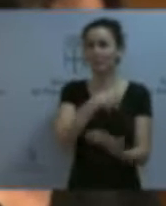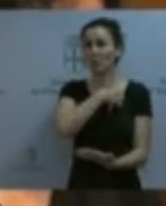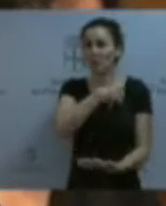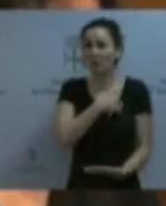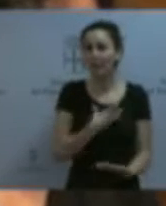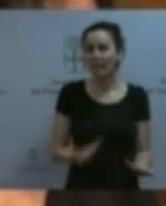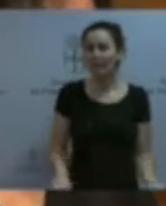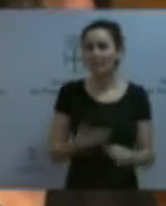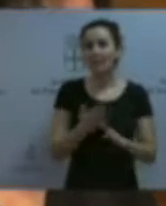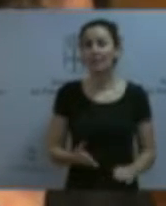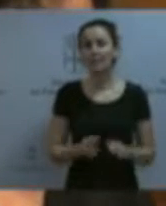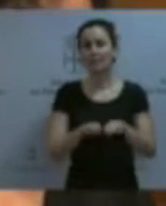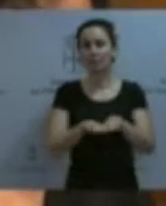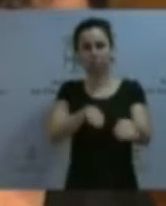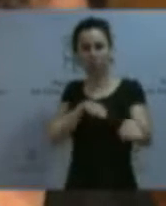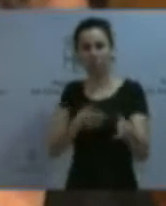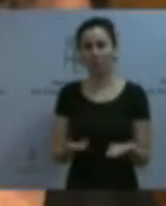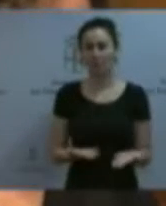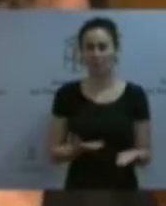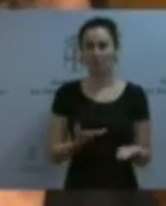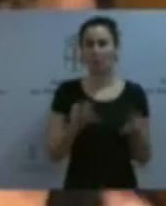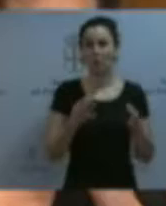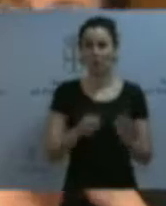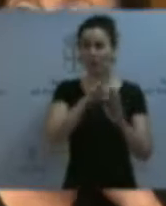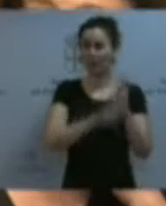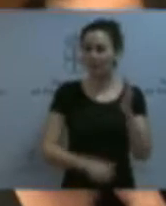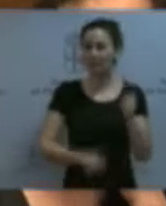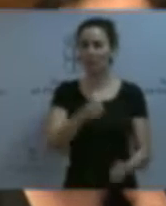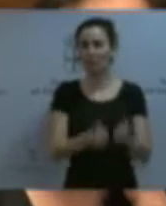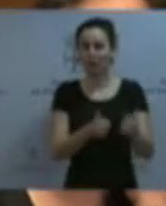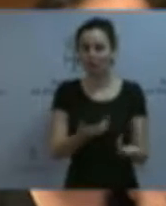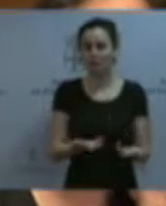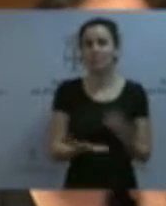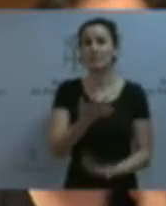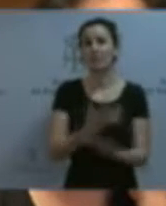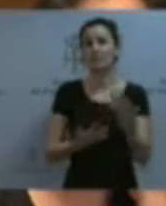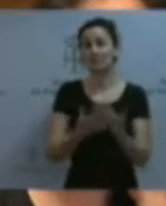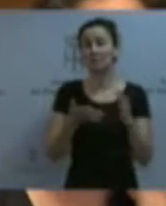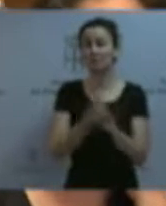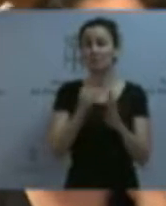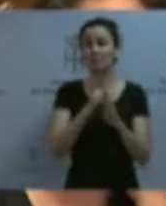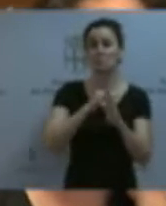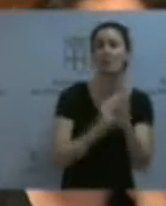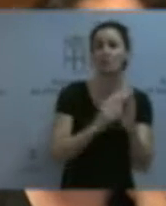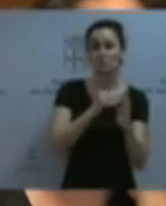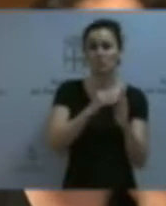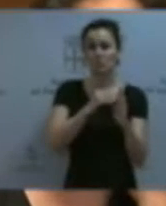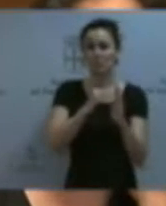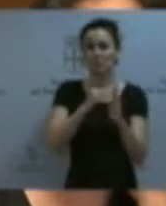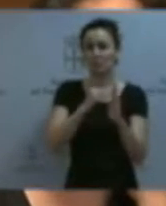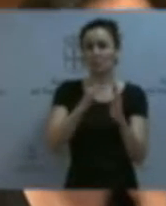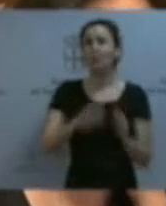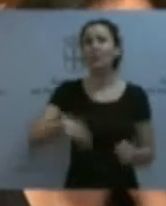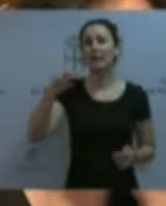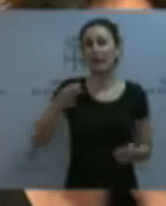en una posición de desventaja, en razón que, conforme al propio reglamento de la competición, la mixta es una categoría inferior en cuanto que es